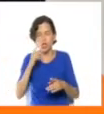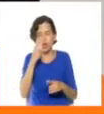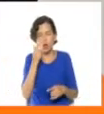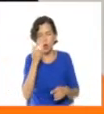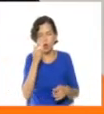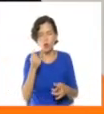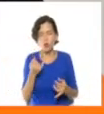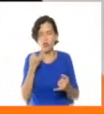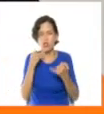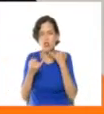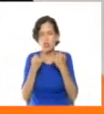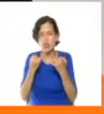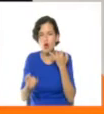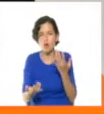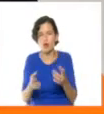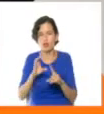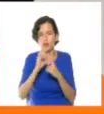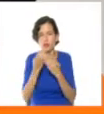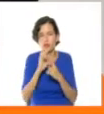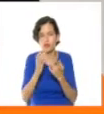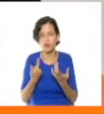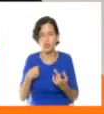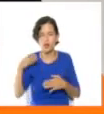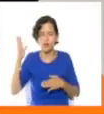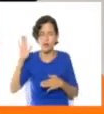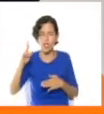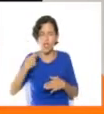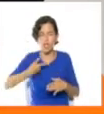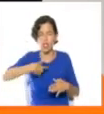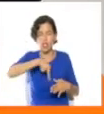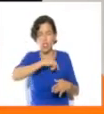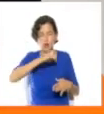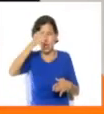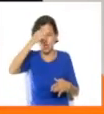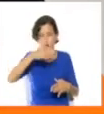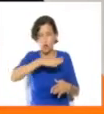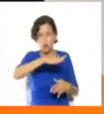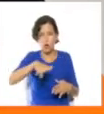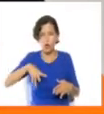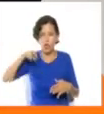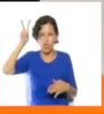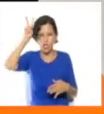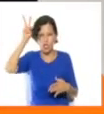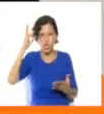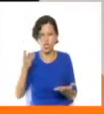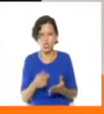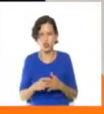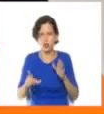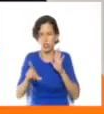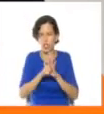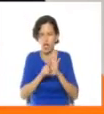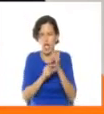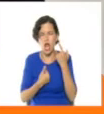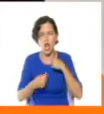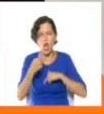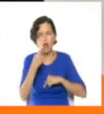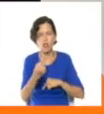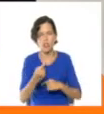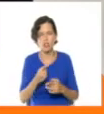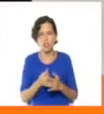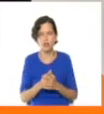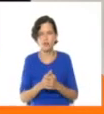nuestra, nuestras raíces ancestrales, nuestras costumbres, idiomas, tradiciones, vienen de nuestros pueblos